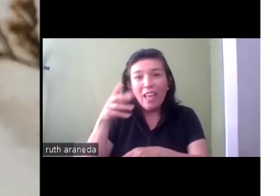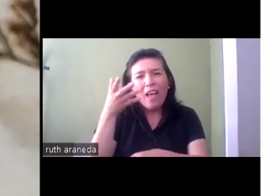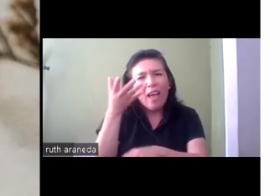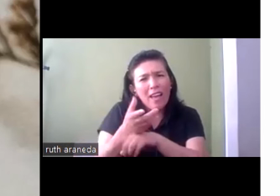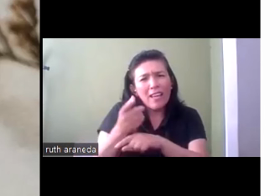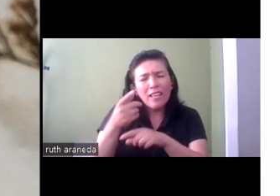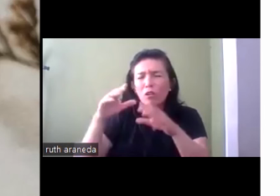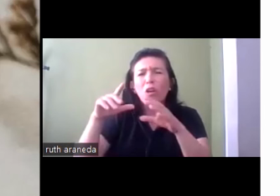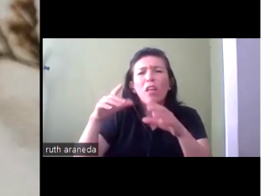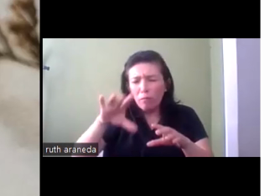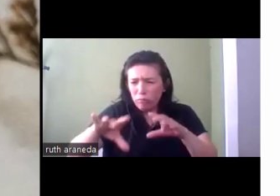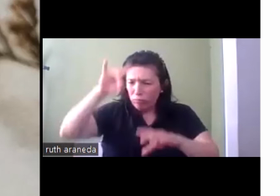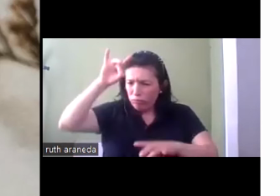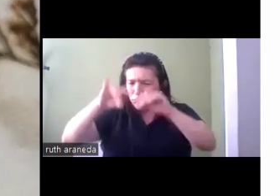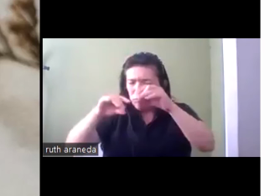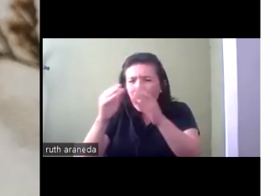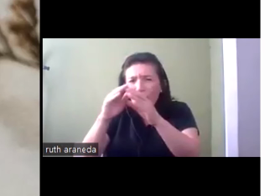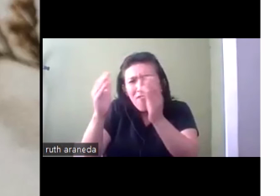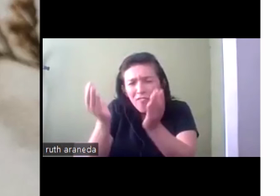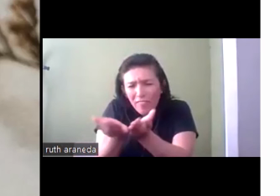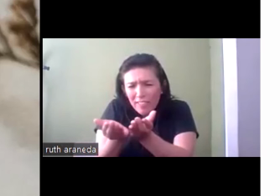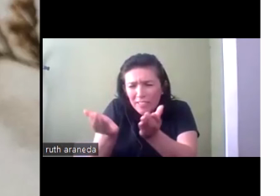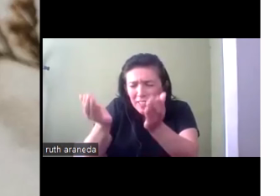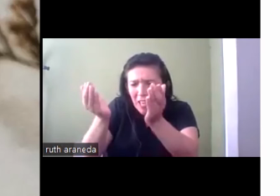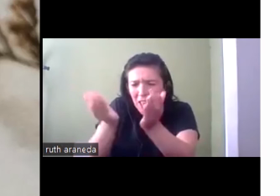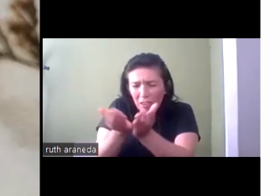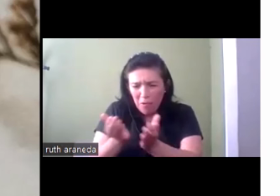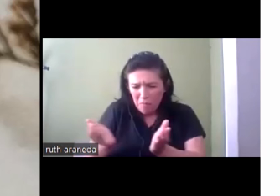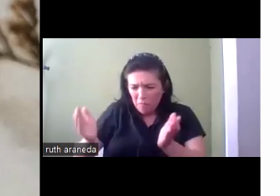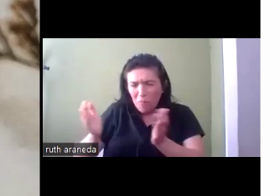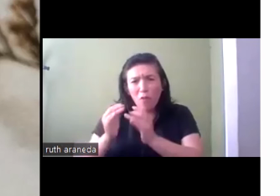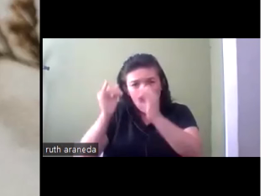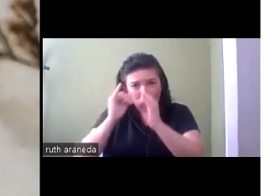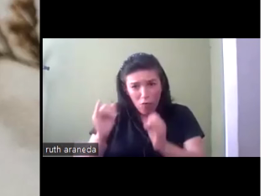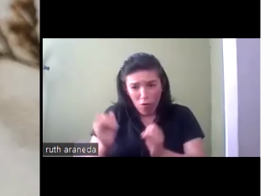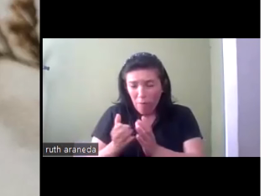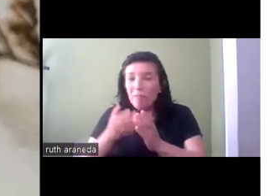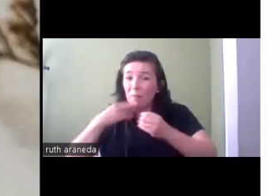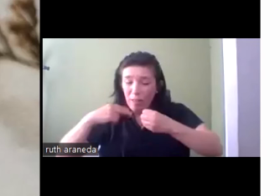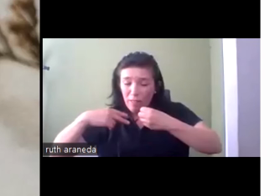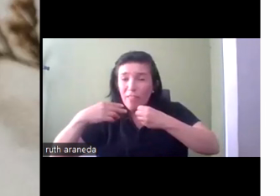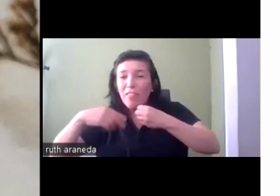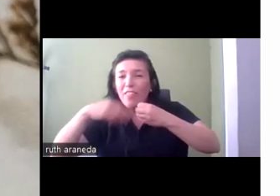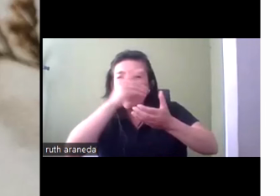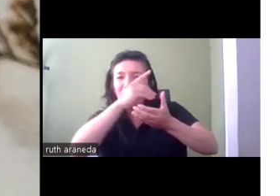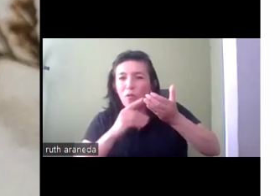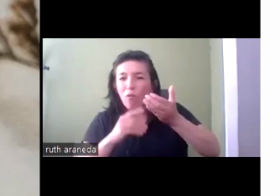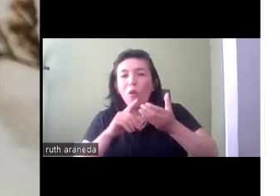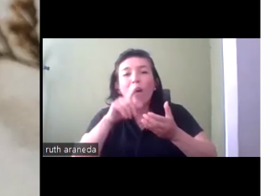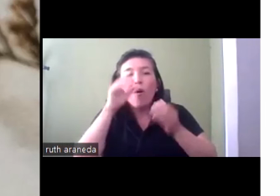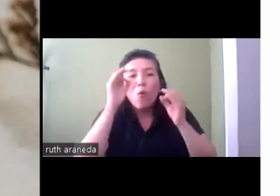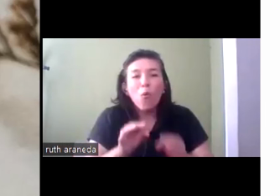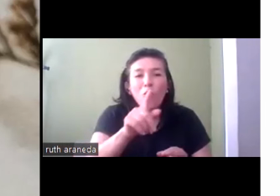de vasijas que pueden ser asignables tanto por forma como por patrón decorativo al estilo transición o al